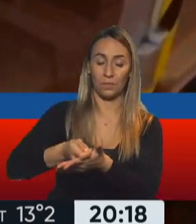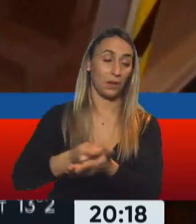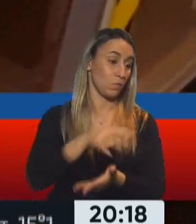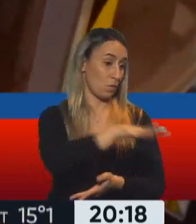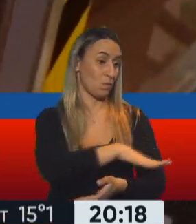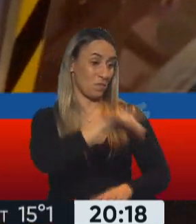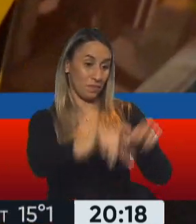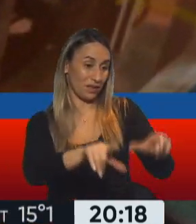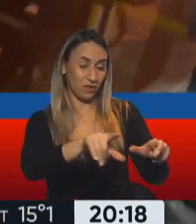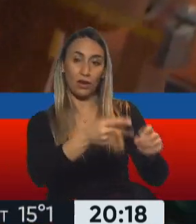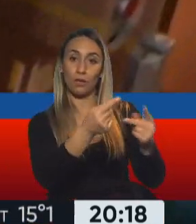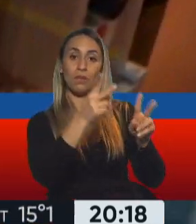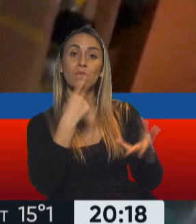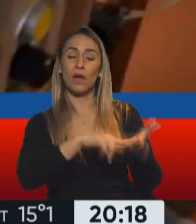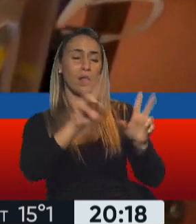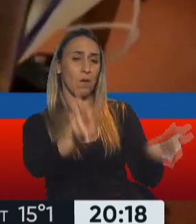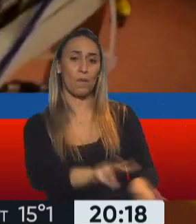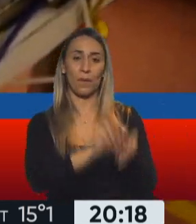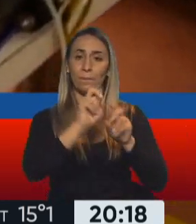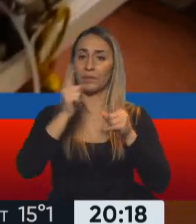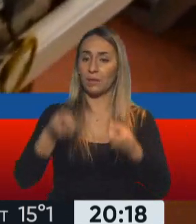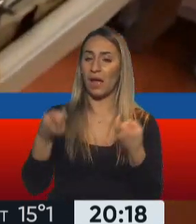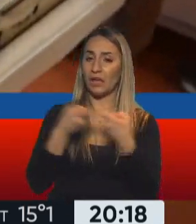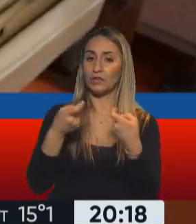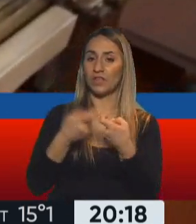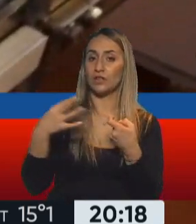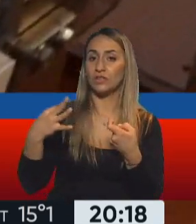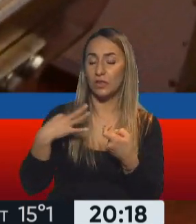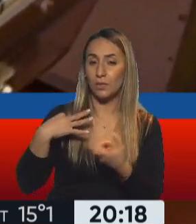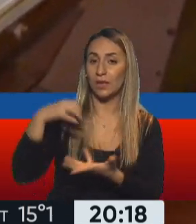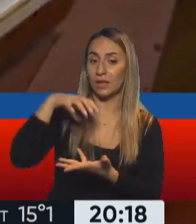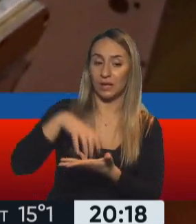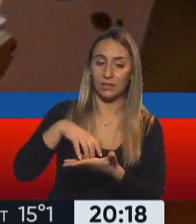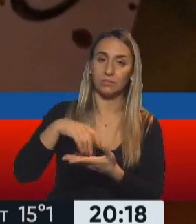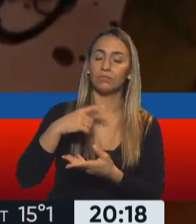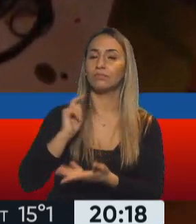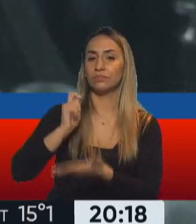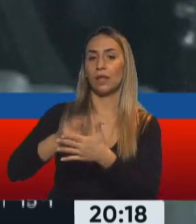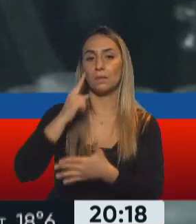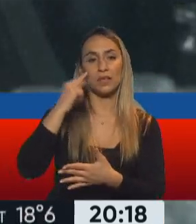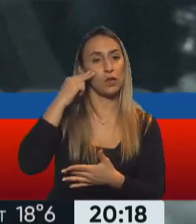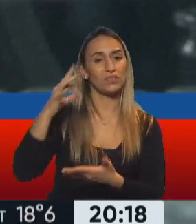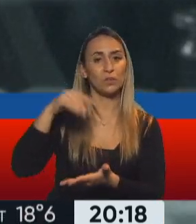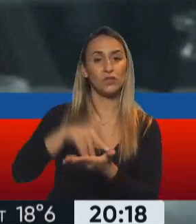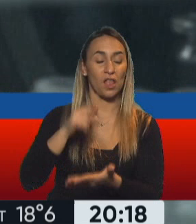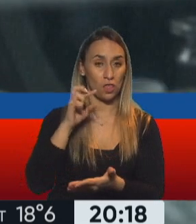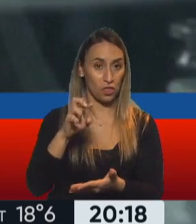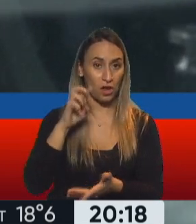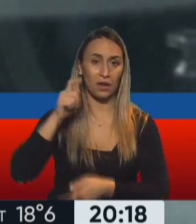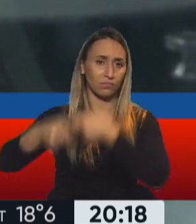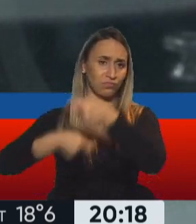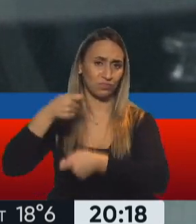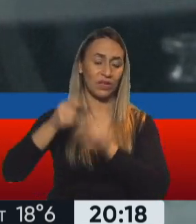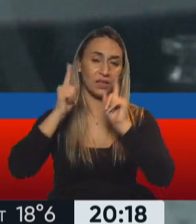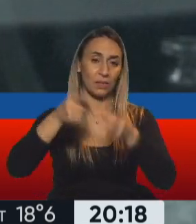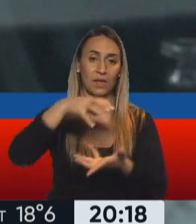pueblo, las organizaciones de la sociedad civil, las organizaciones no gubernamentales que pusieron 1.900 millones de dólares y los laboratorios